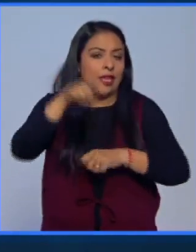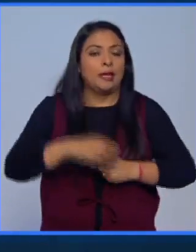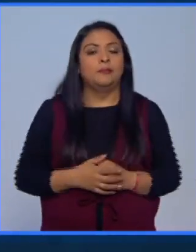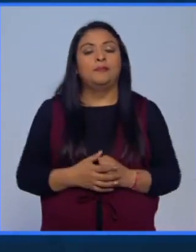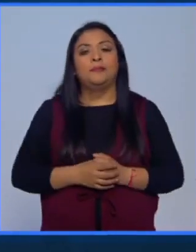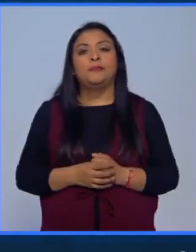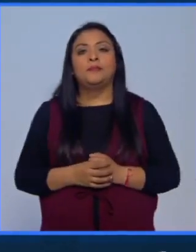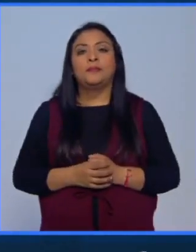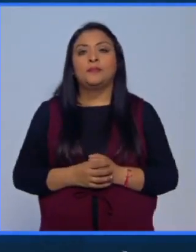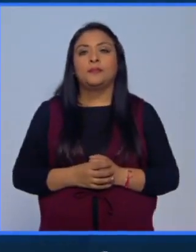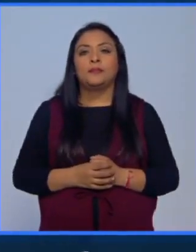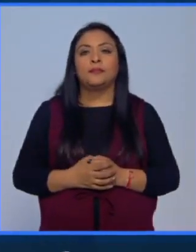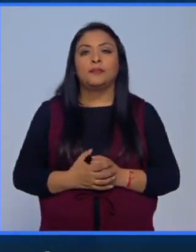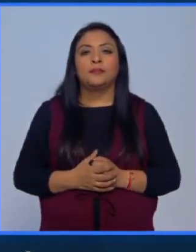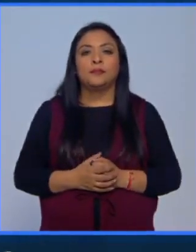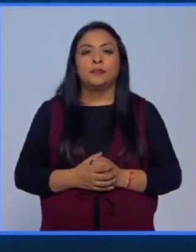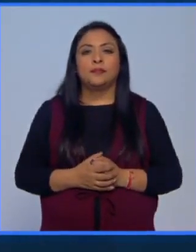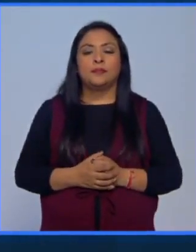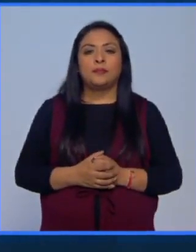Efectivamente.